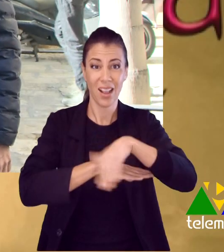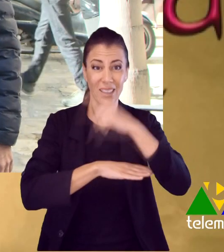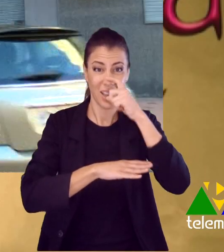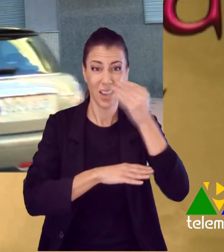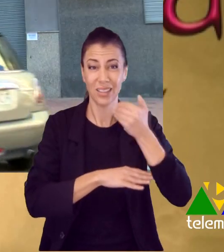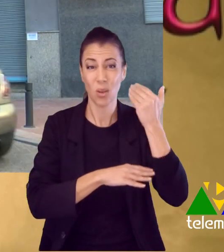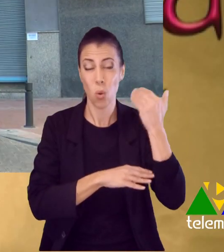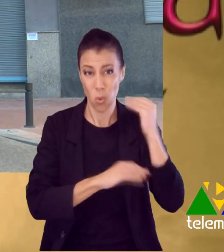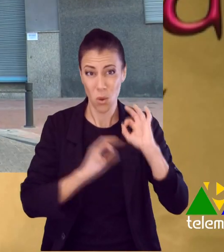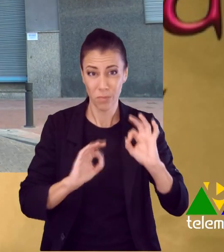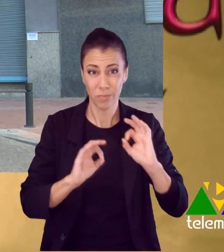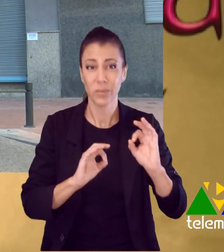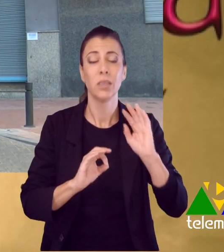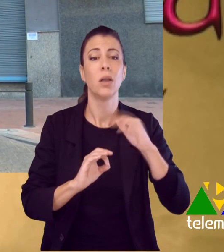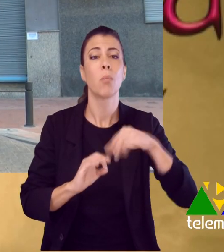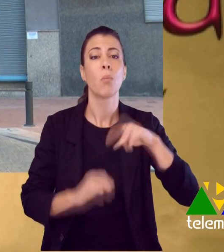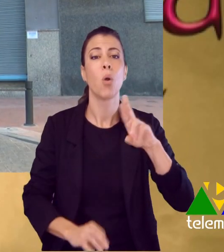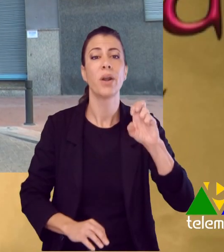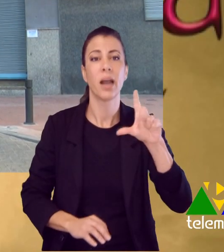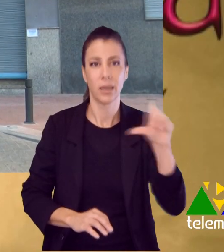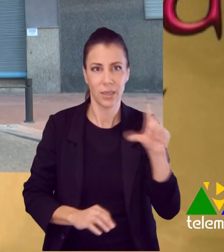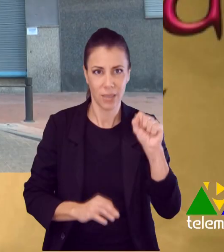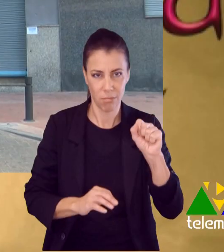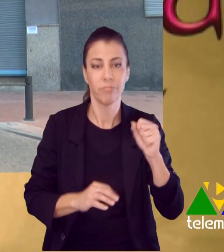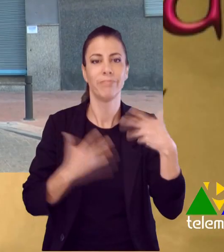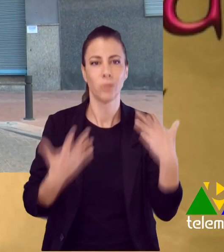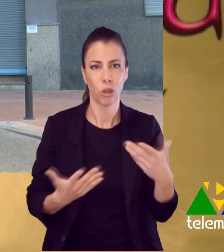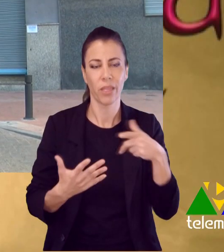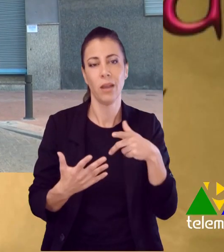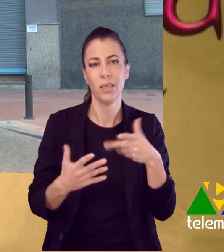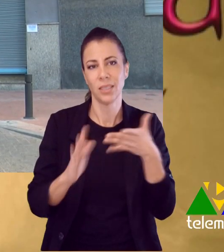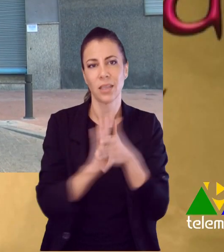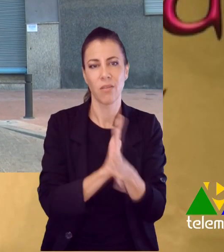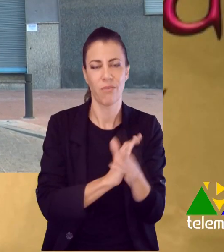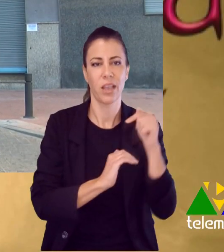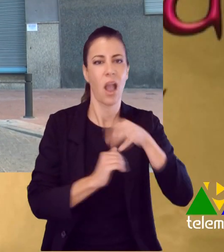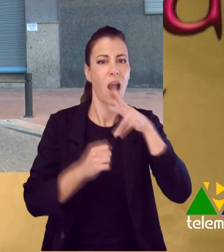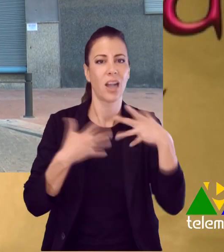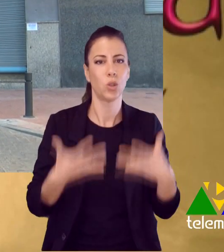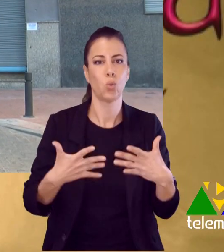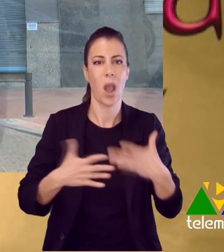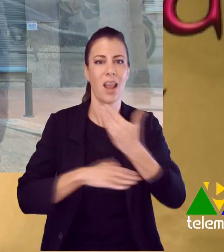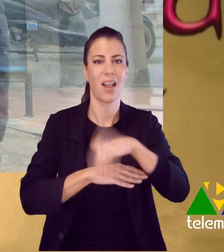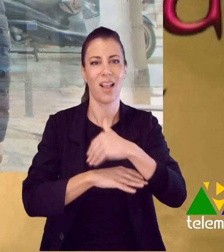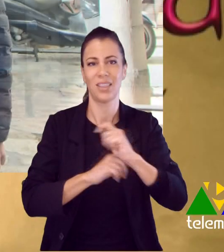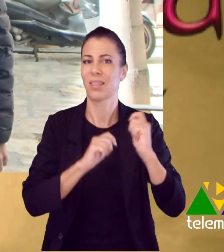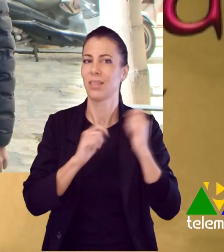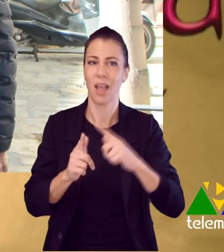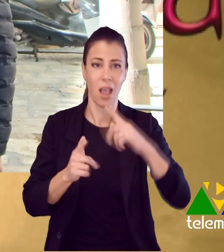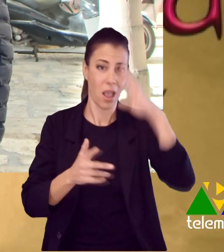de la Darbe, antigua calle de la Muralla, que evidentemente conforma esta actual calle de los catalanes.